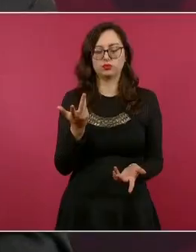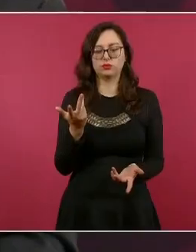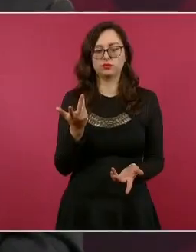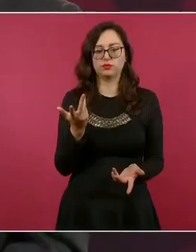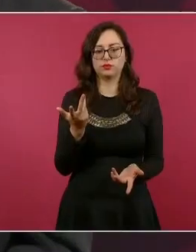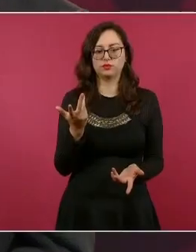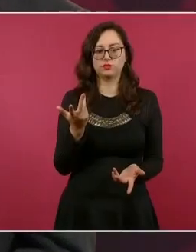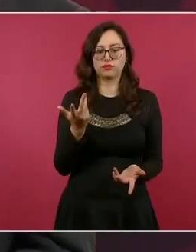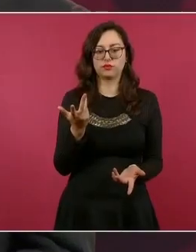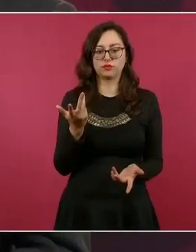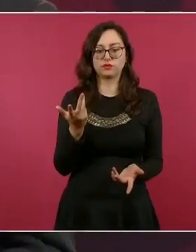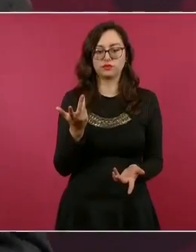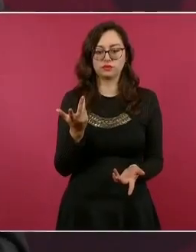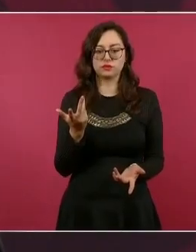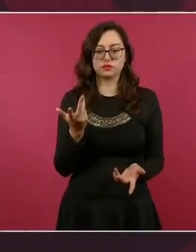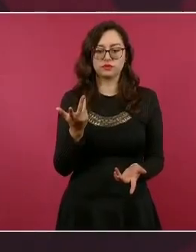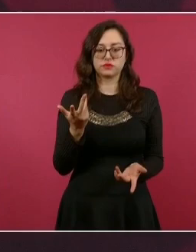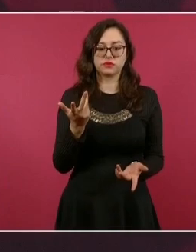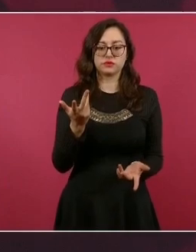hay